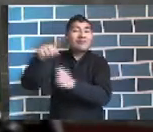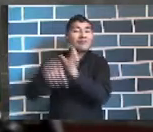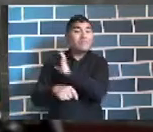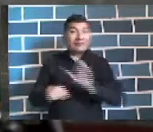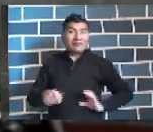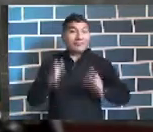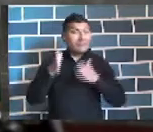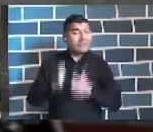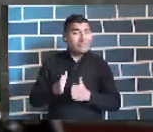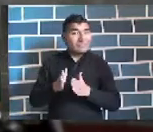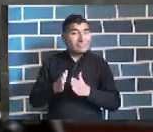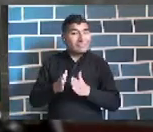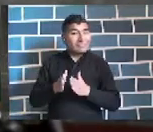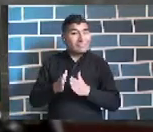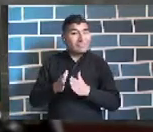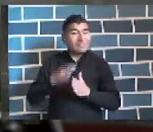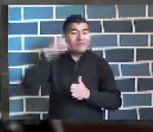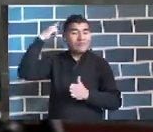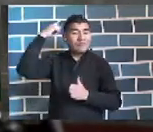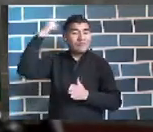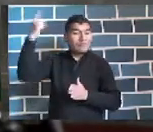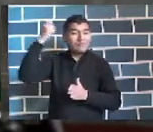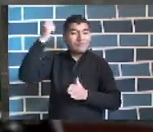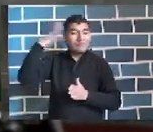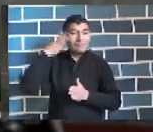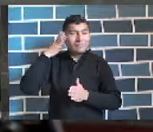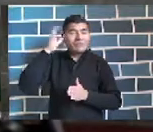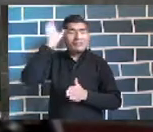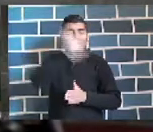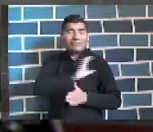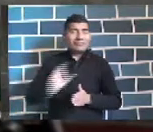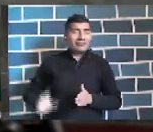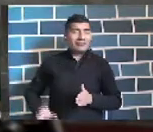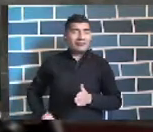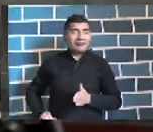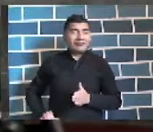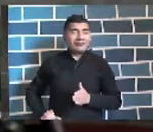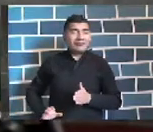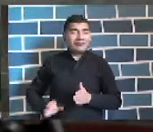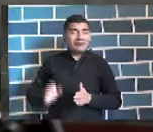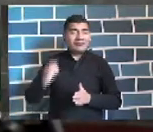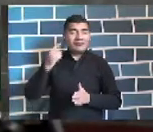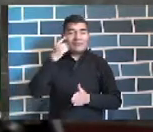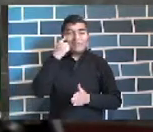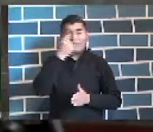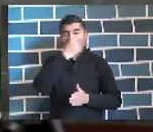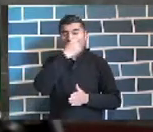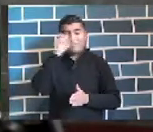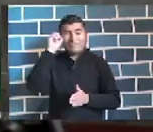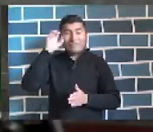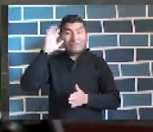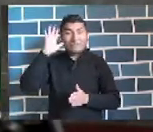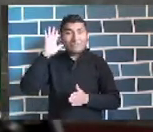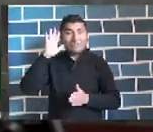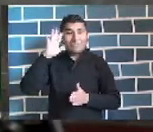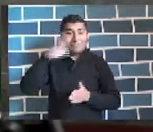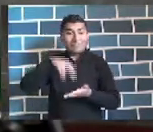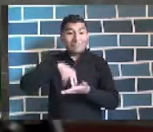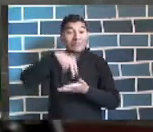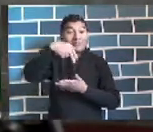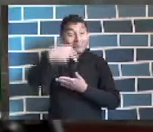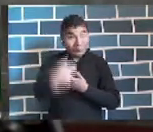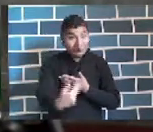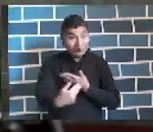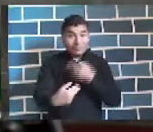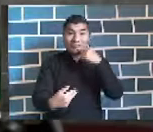cristianos e iluminado por la luz de Cristo camino a Damasco, cayó. Y dice